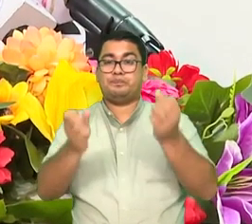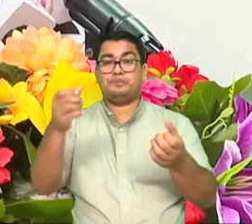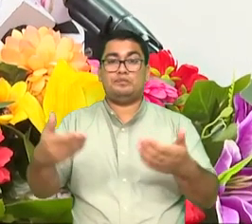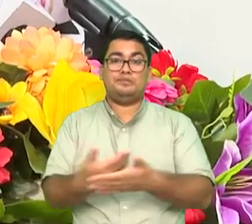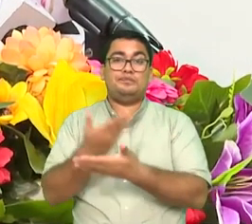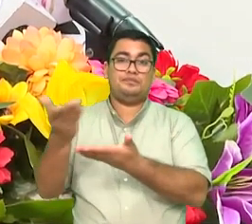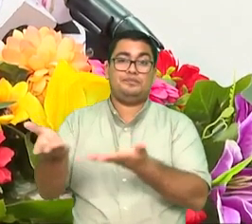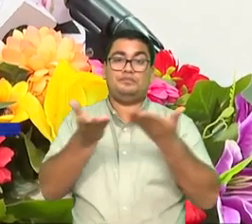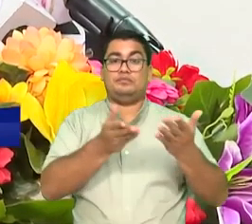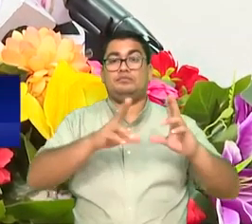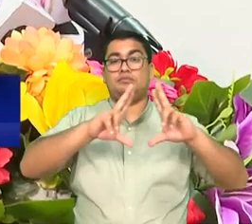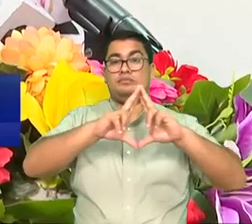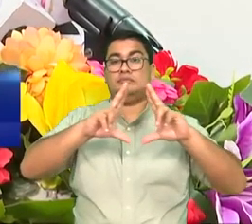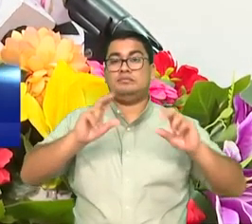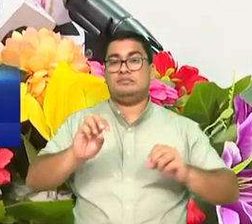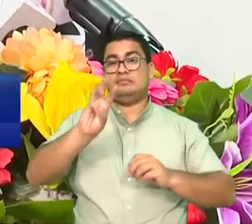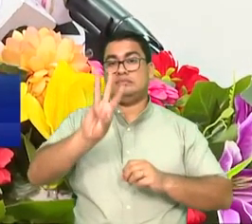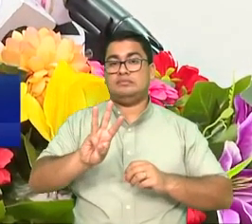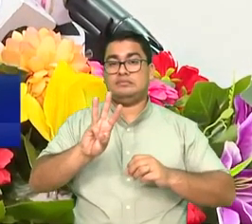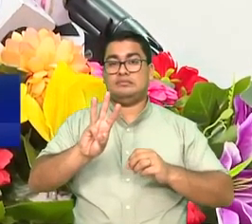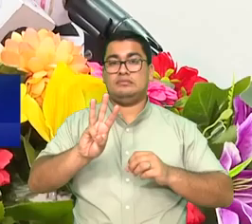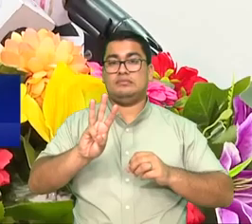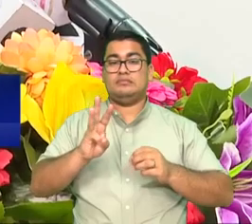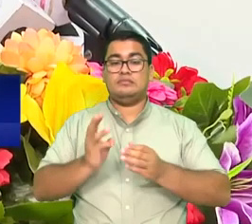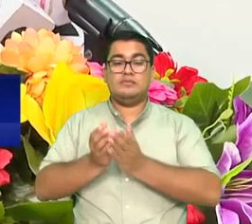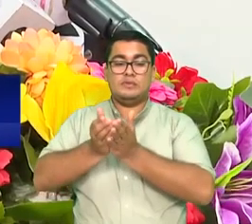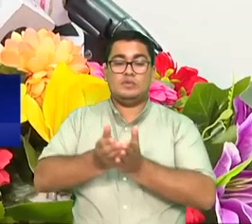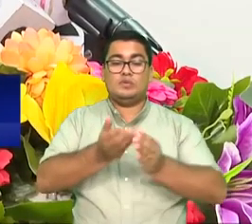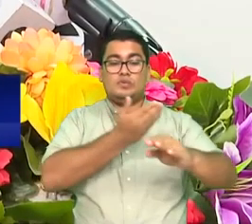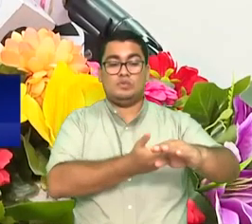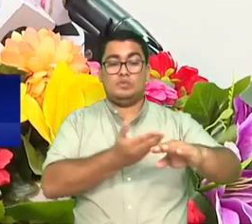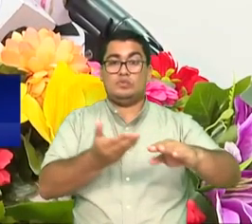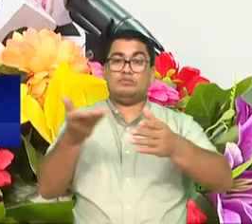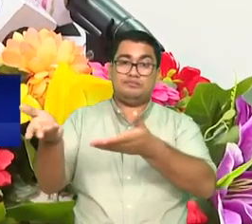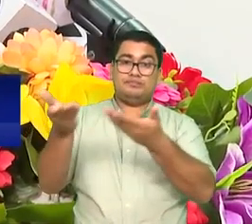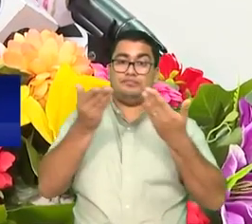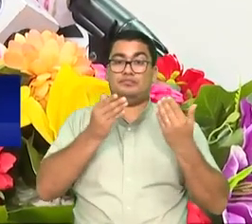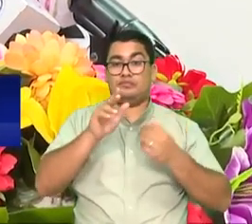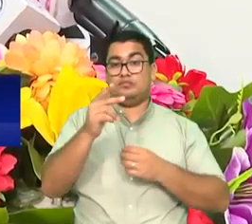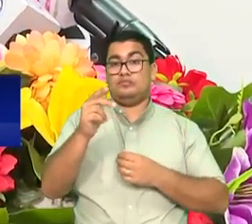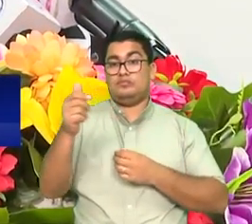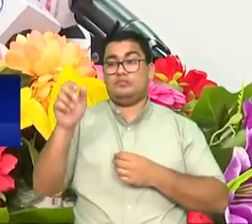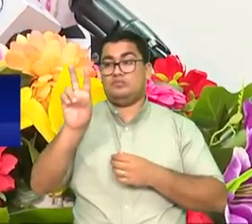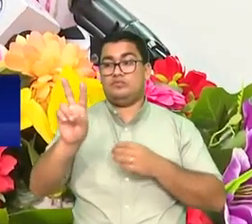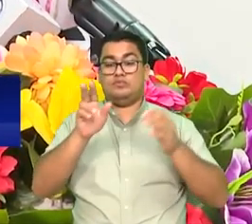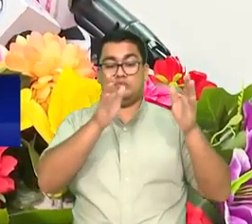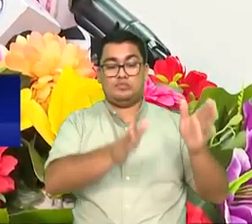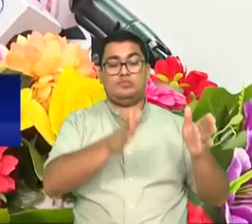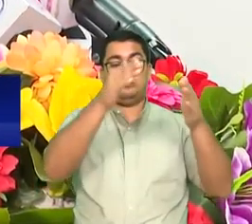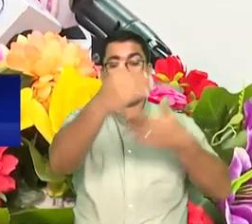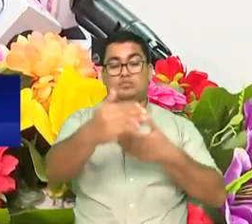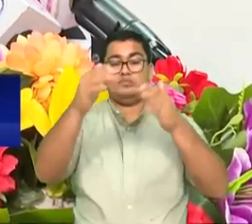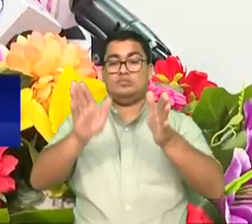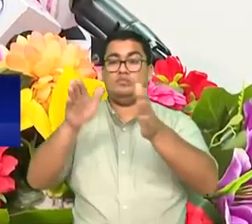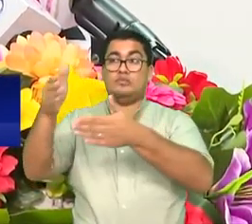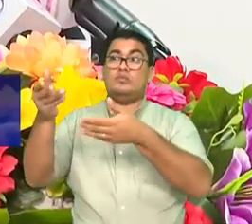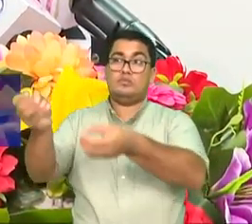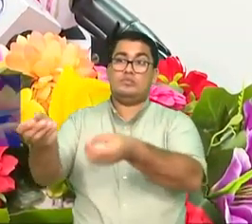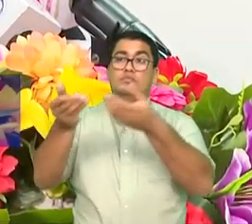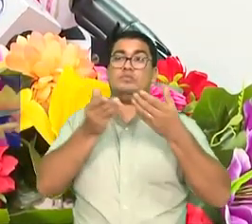buques containeros que trajeron 862 contenedores con productos de